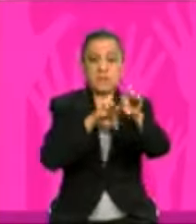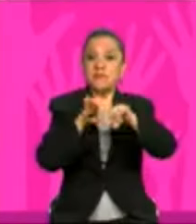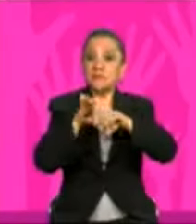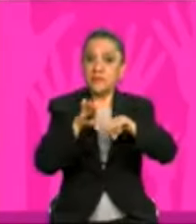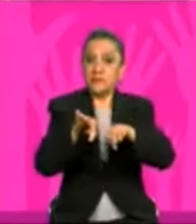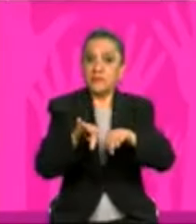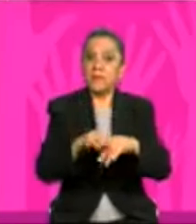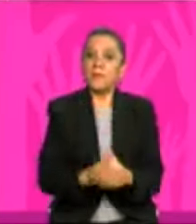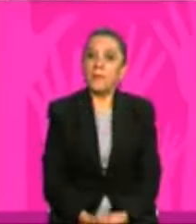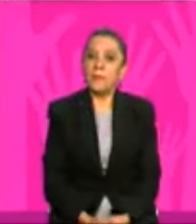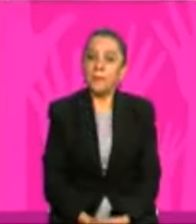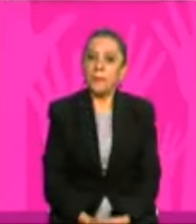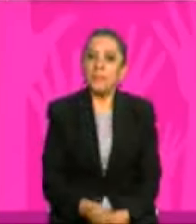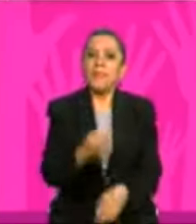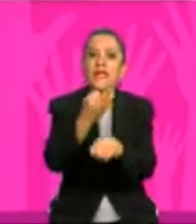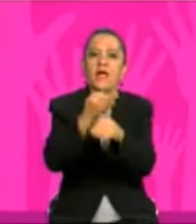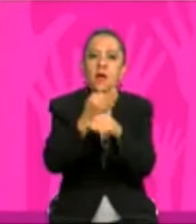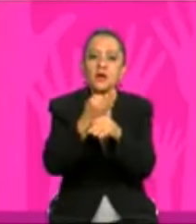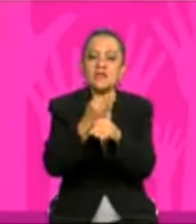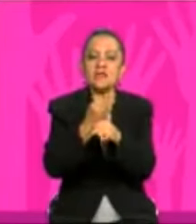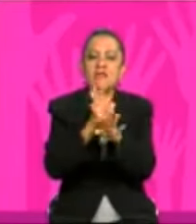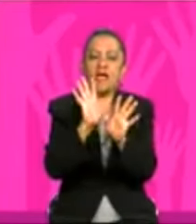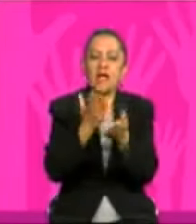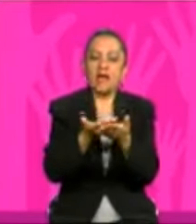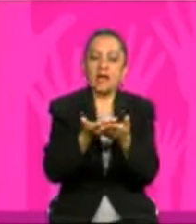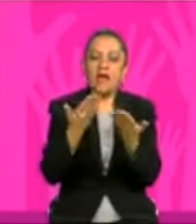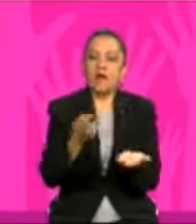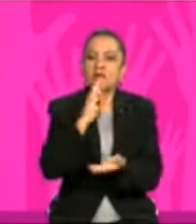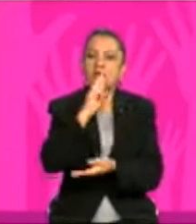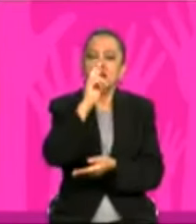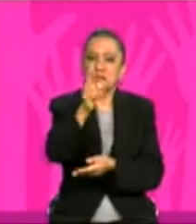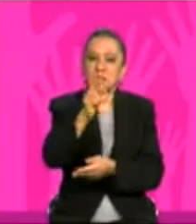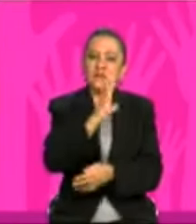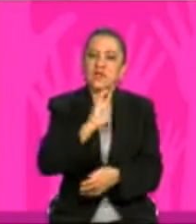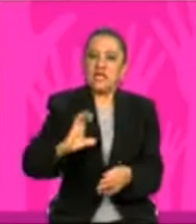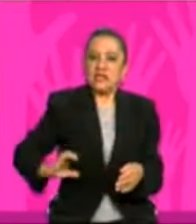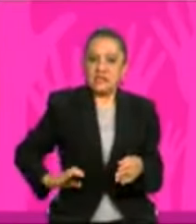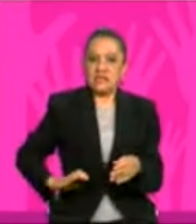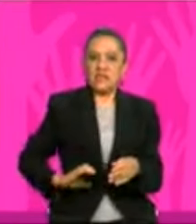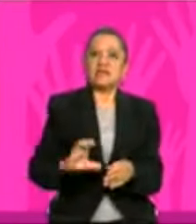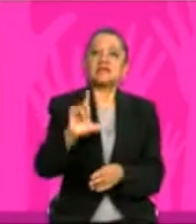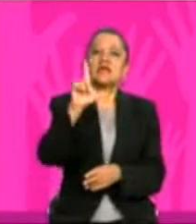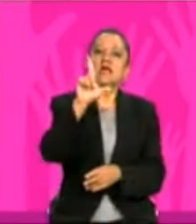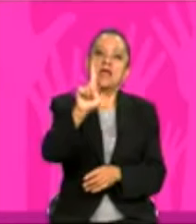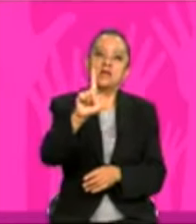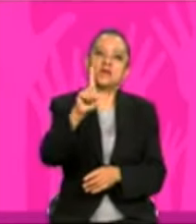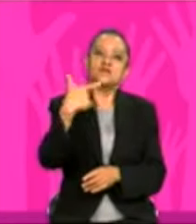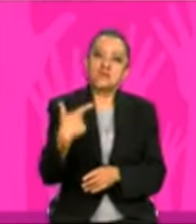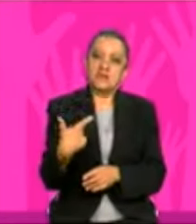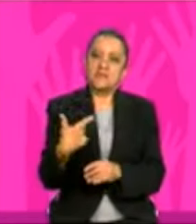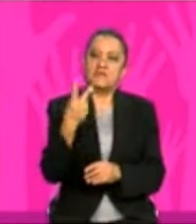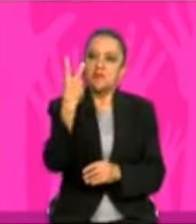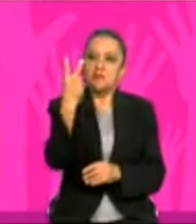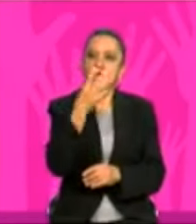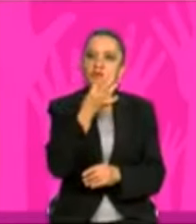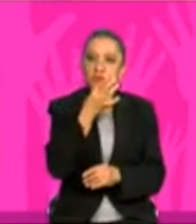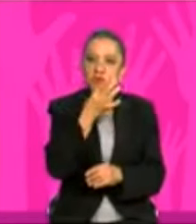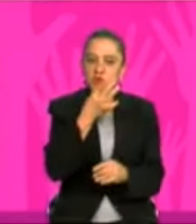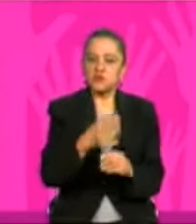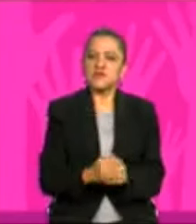Gracias, candidata. Es el momento de escuchar en este derecho de réplica a la candidata Lucía Mesa Guzmán. Son 2 minutos,